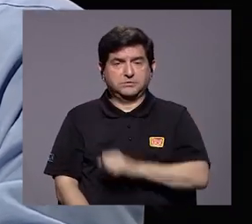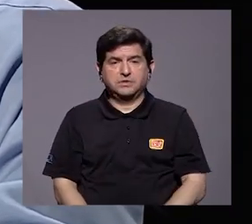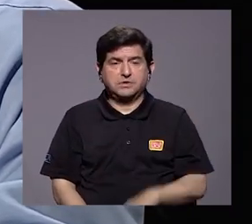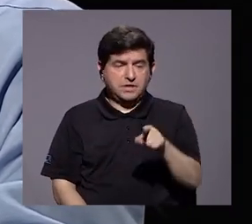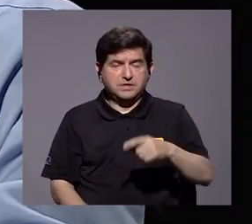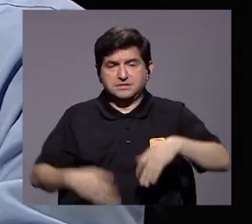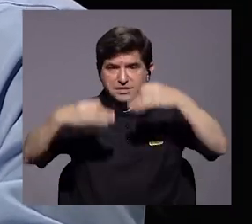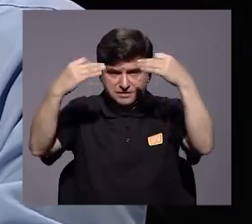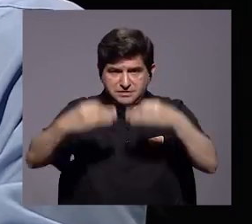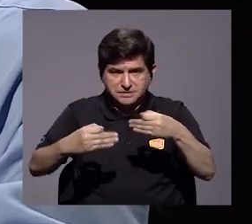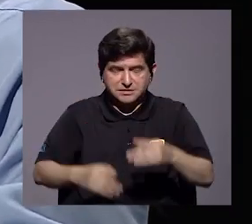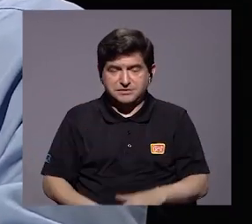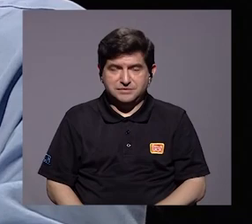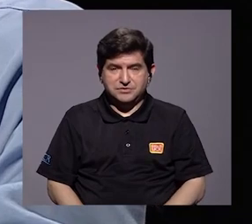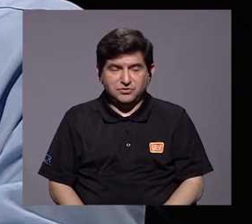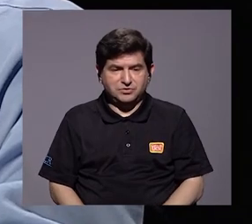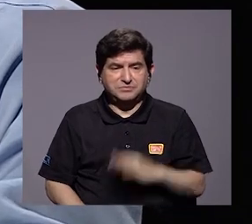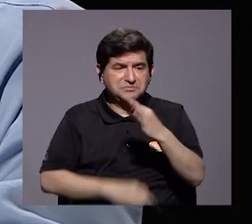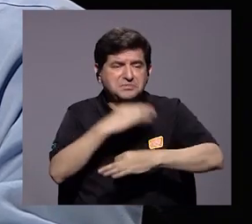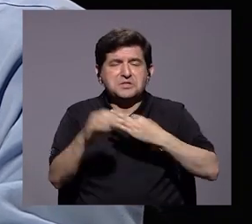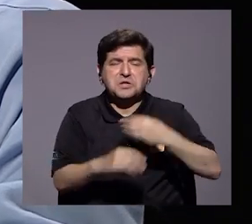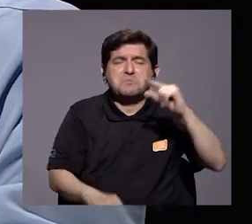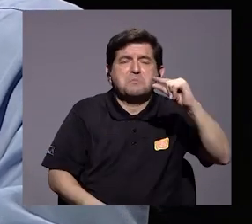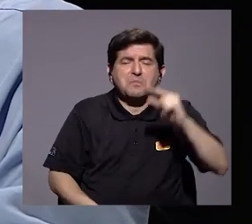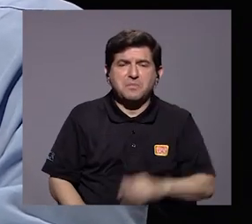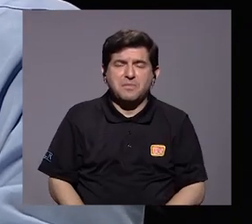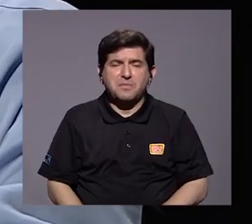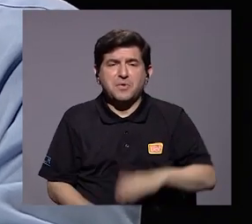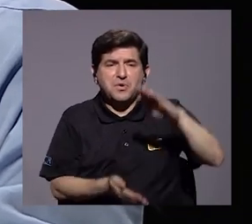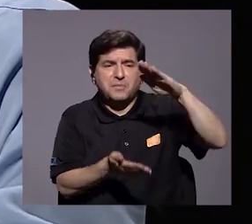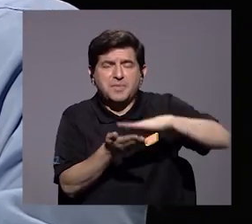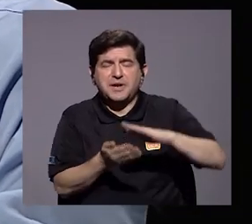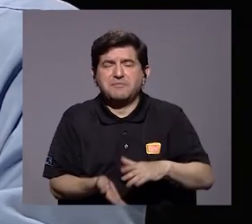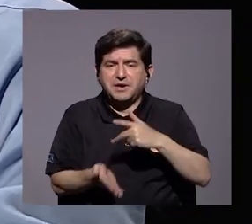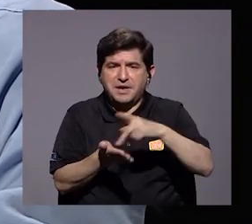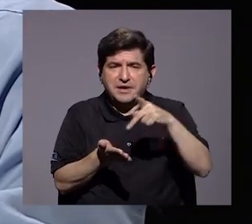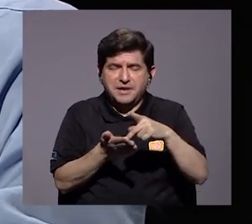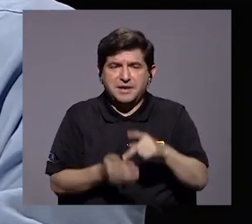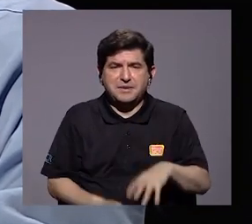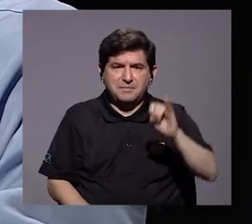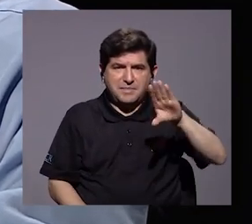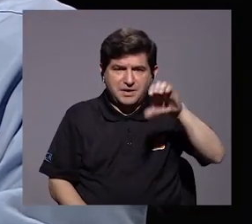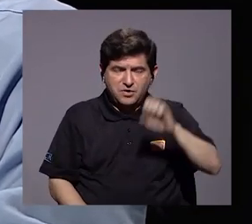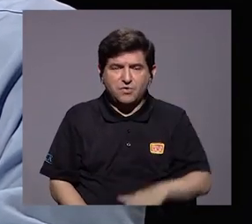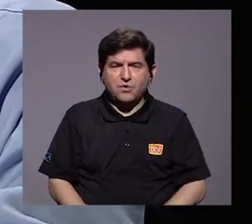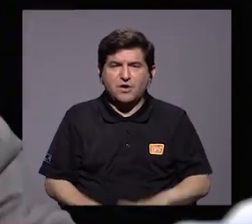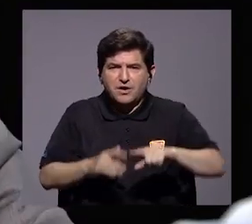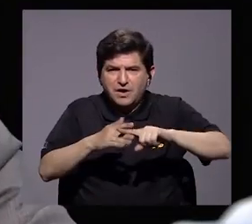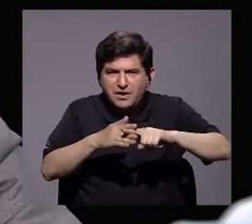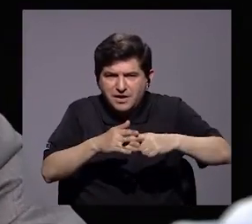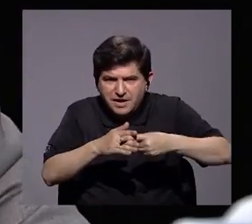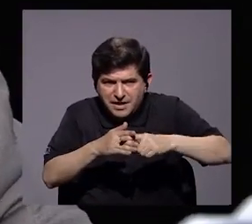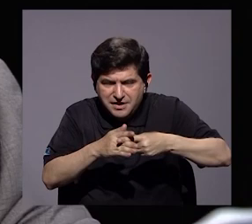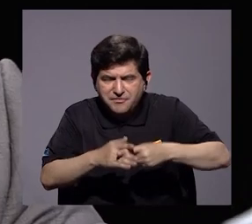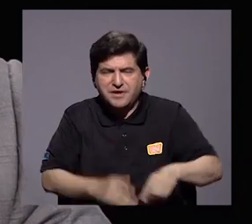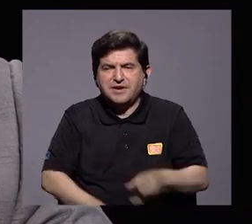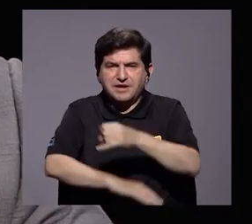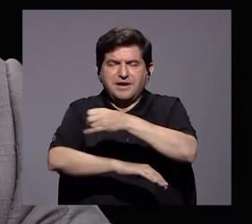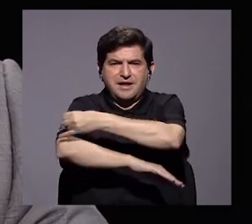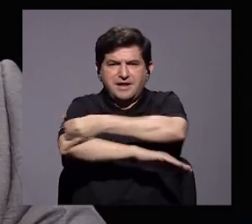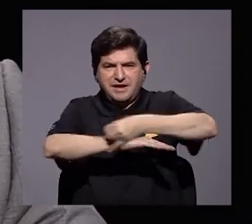que lo que hay son medidas marginales verdad para reducir las tarifas del y se van a hacer una reingeniería financiera voy a volver sobre